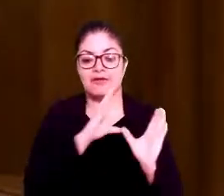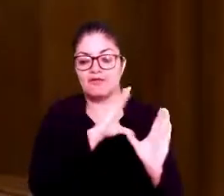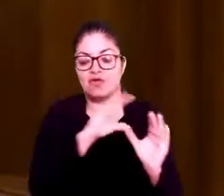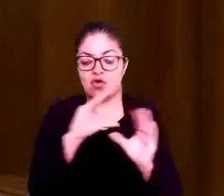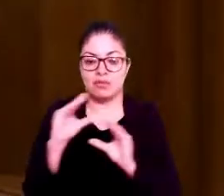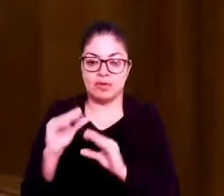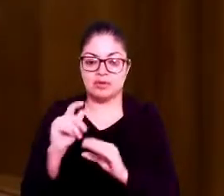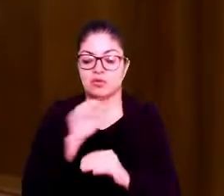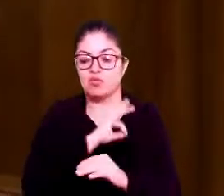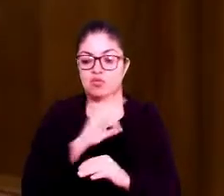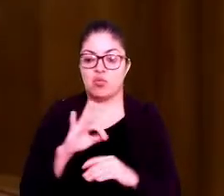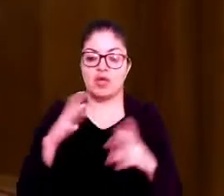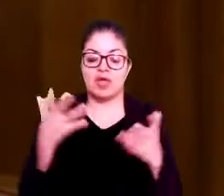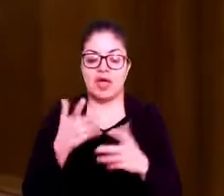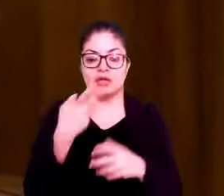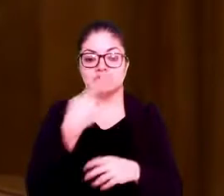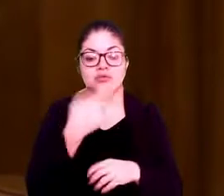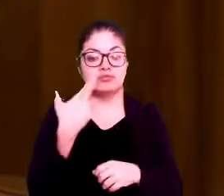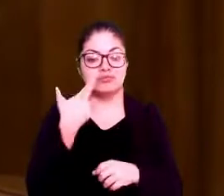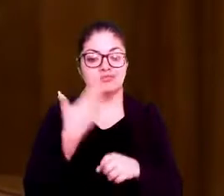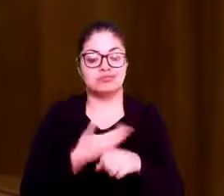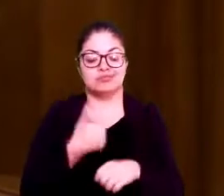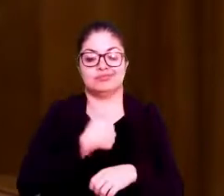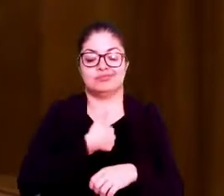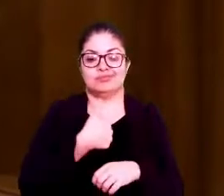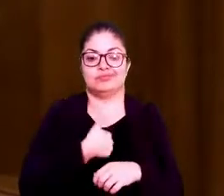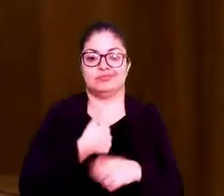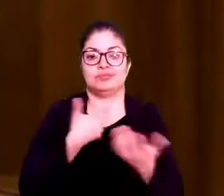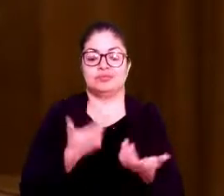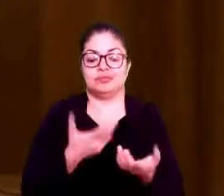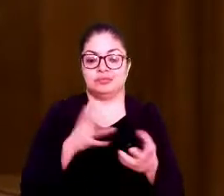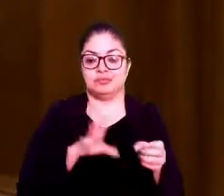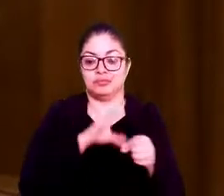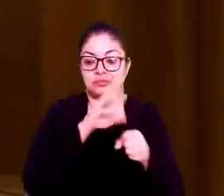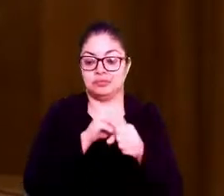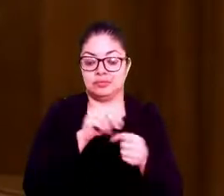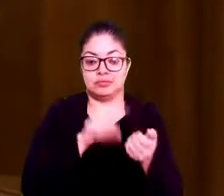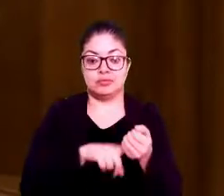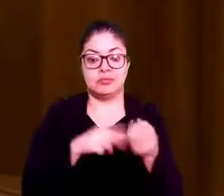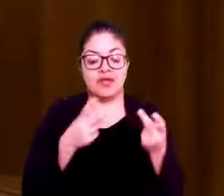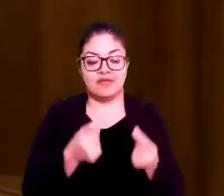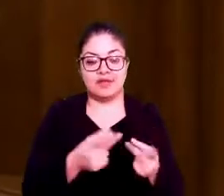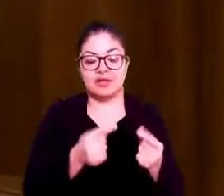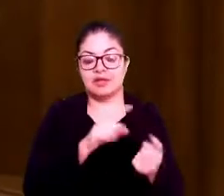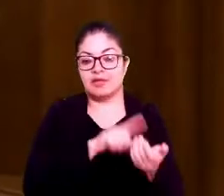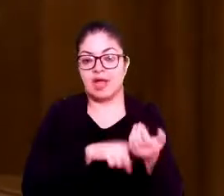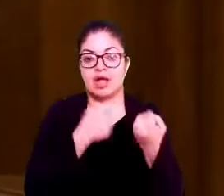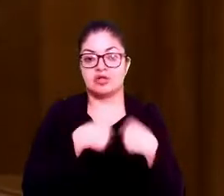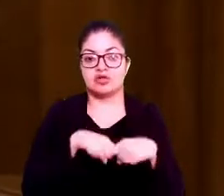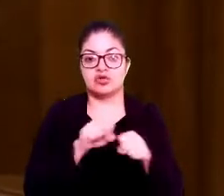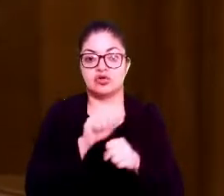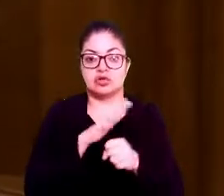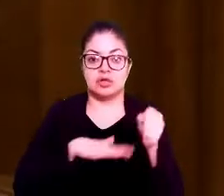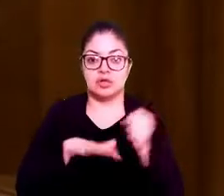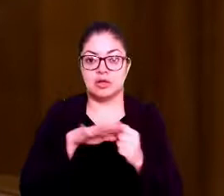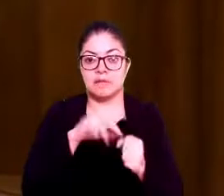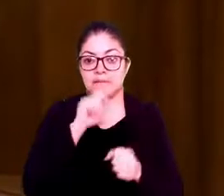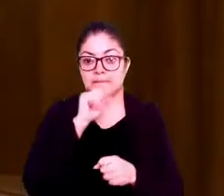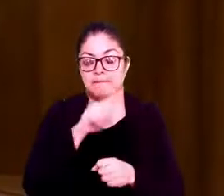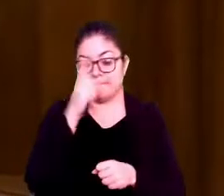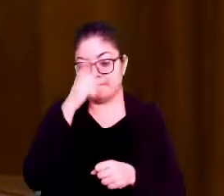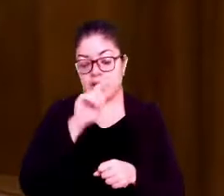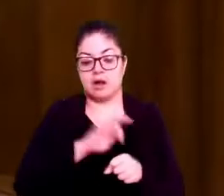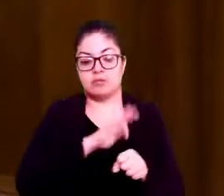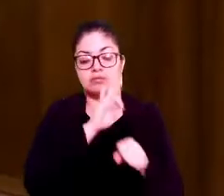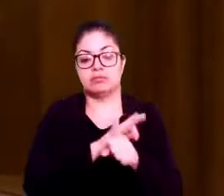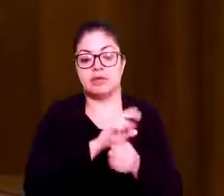les permita lograr su autosuficiencia e integración plena, efectiva y activa en la sociedad. Asimismo, para garantizar